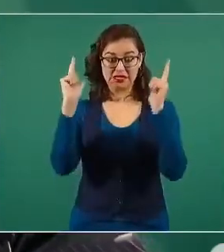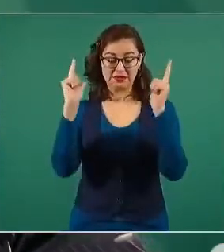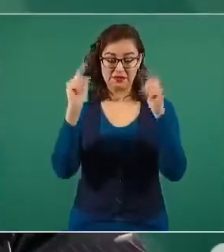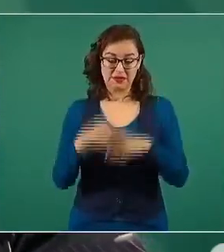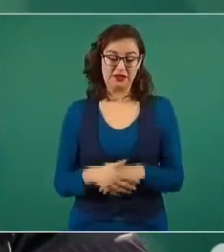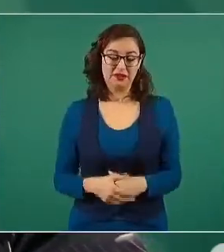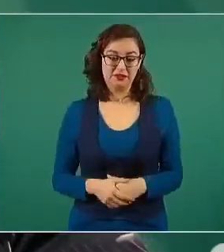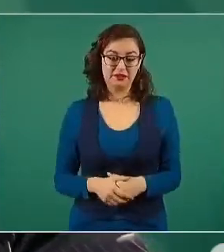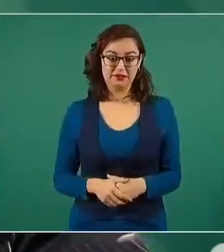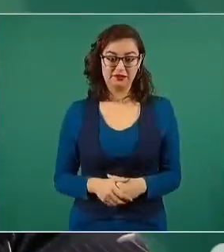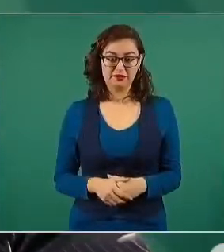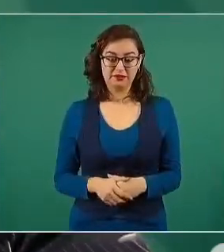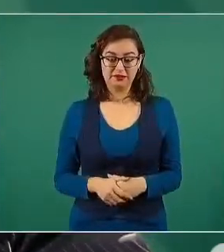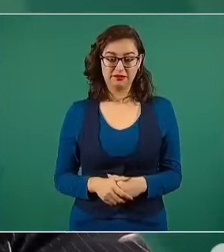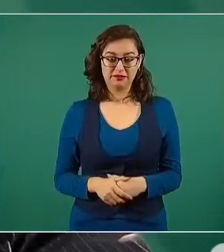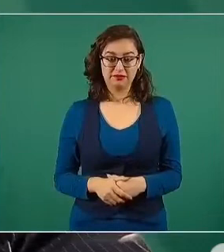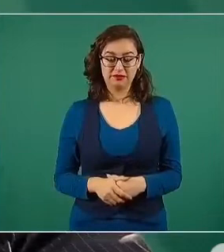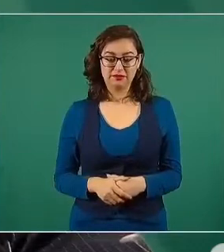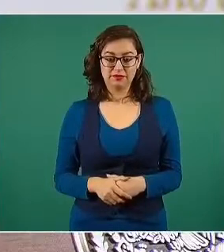libertad.